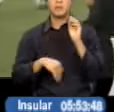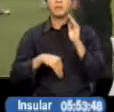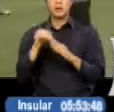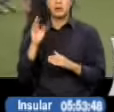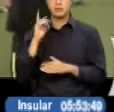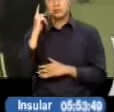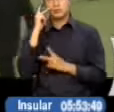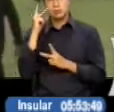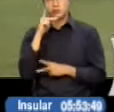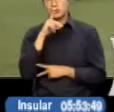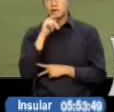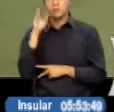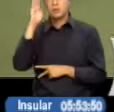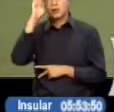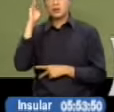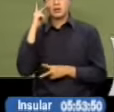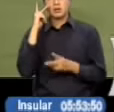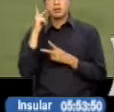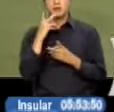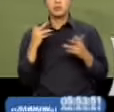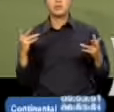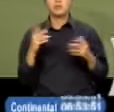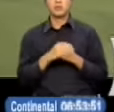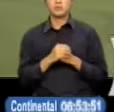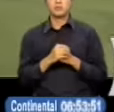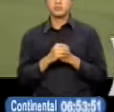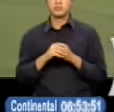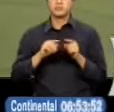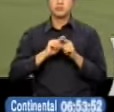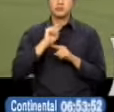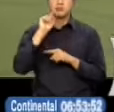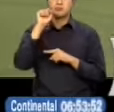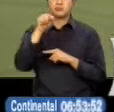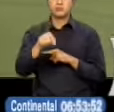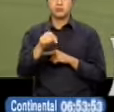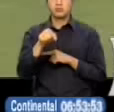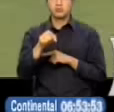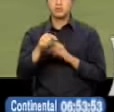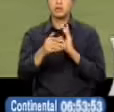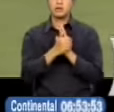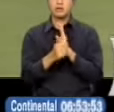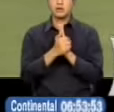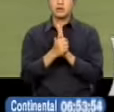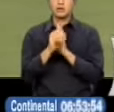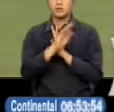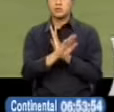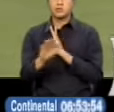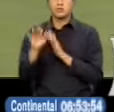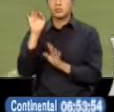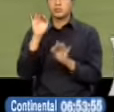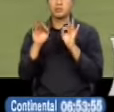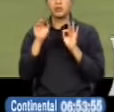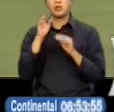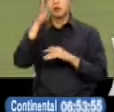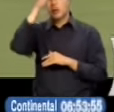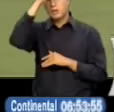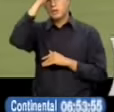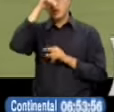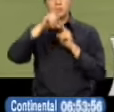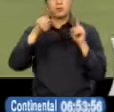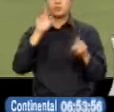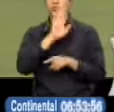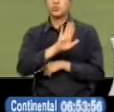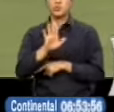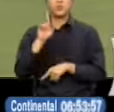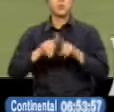quieren resolver los brasileños el partido con un tiro libre mediante el talento de los elegidos que lo tiene neymar y otros compañeros